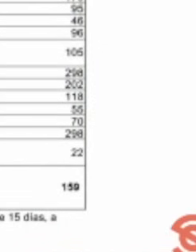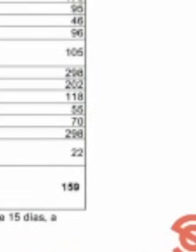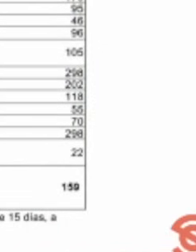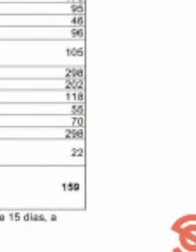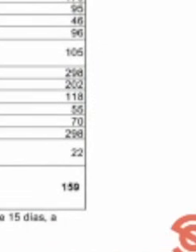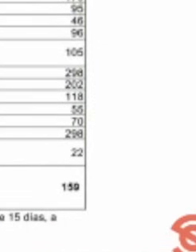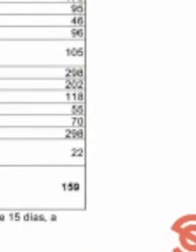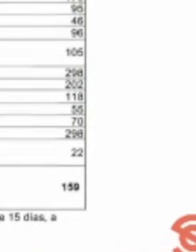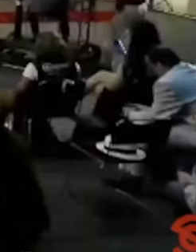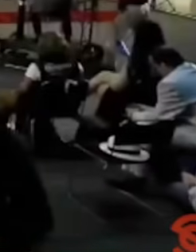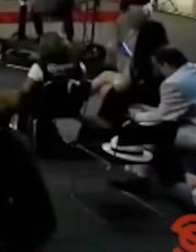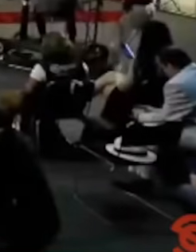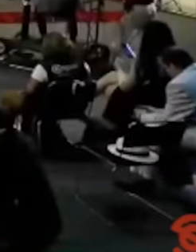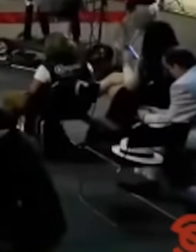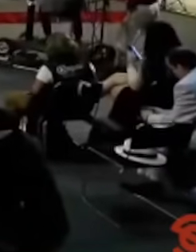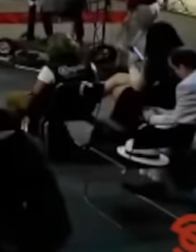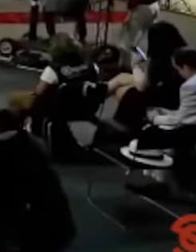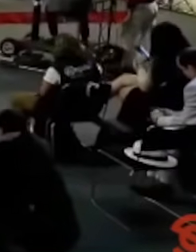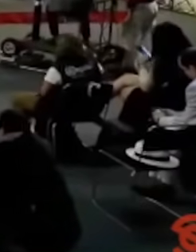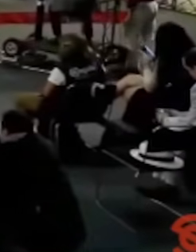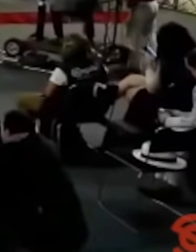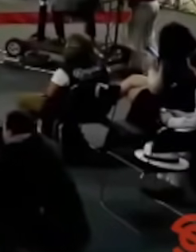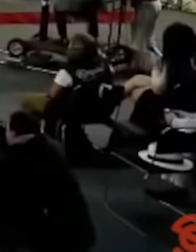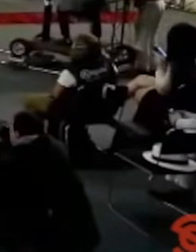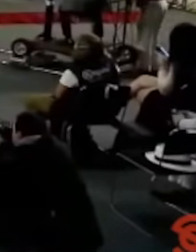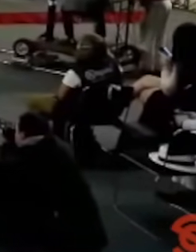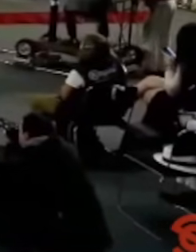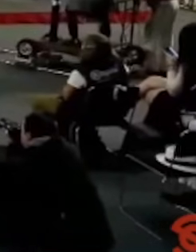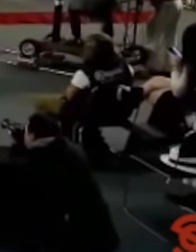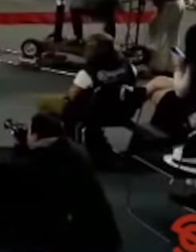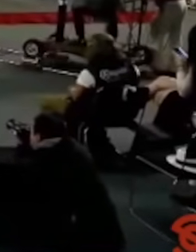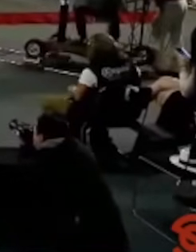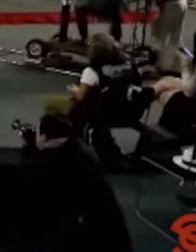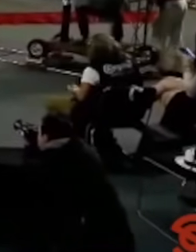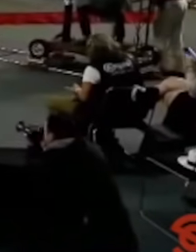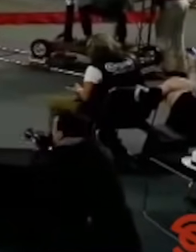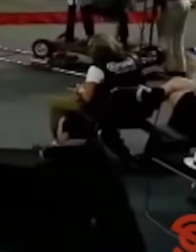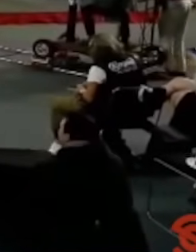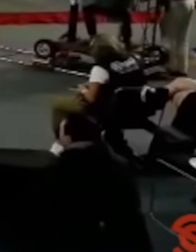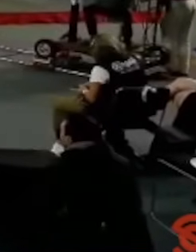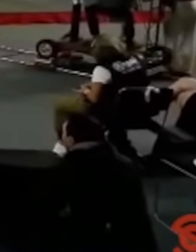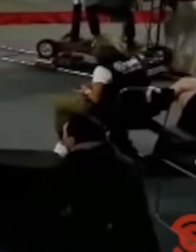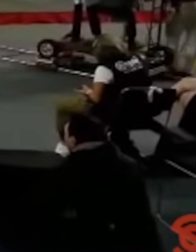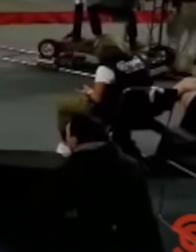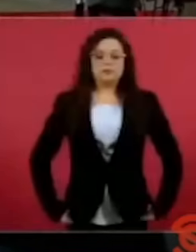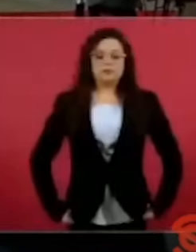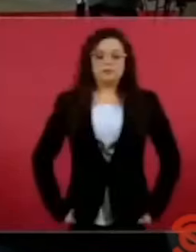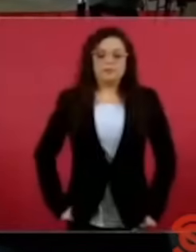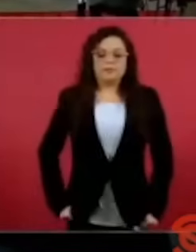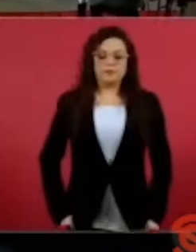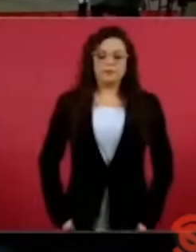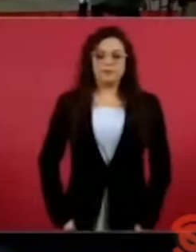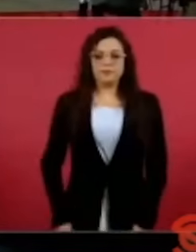nombre transportación aérea es una empresa aérea debe